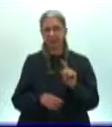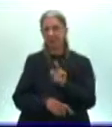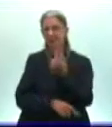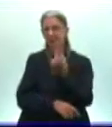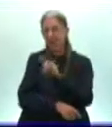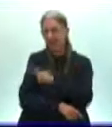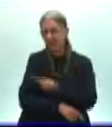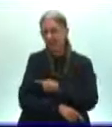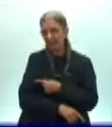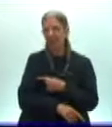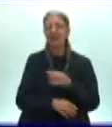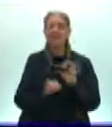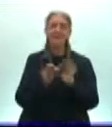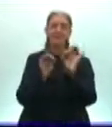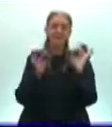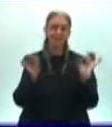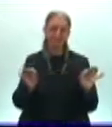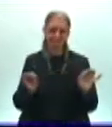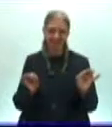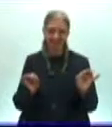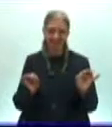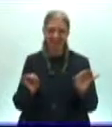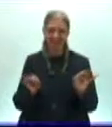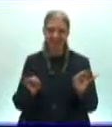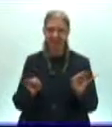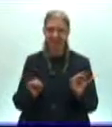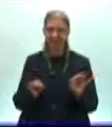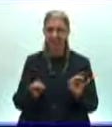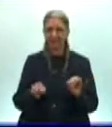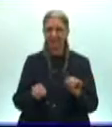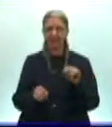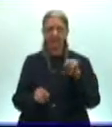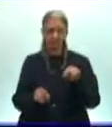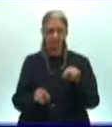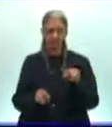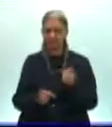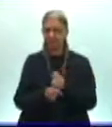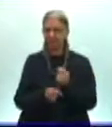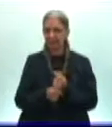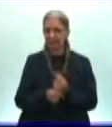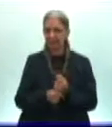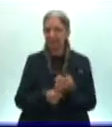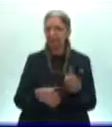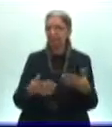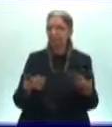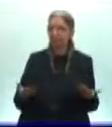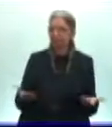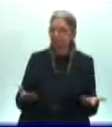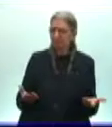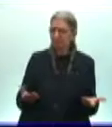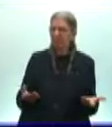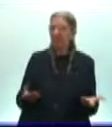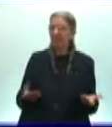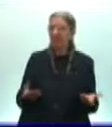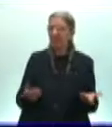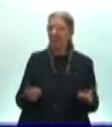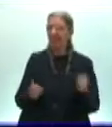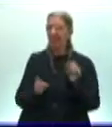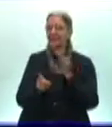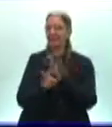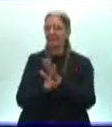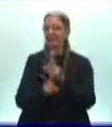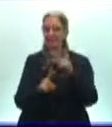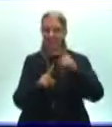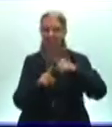especial. Vamos a ver cómo vamos a trabajar en el día de hoy, iniciando el tema correspondiente a